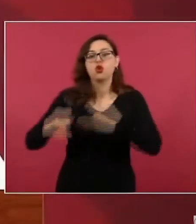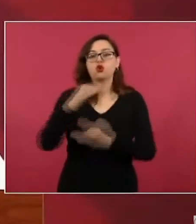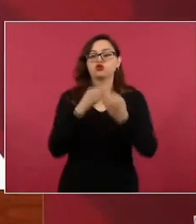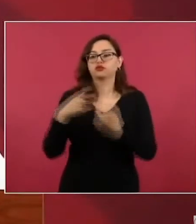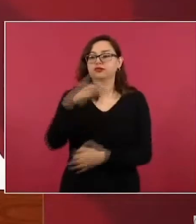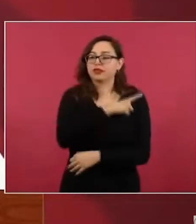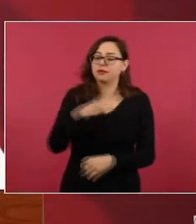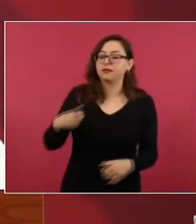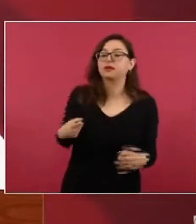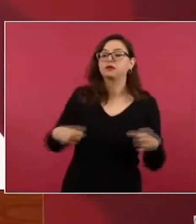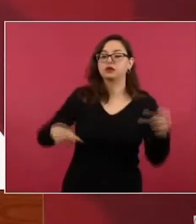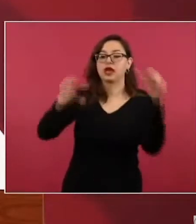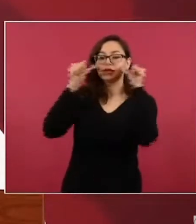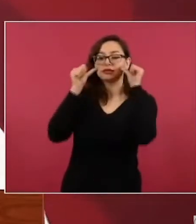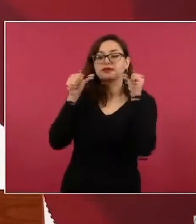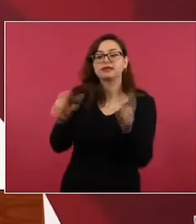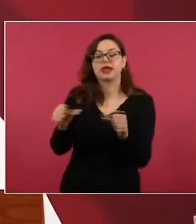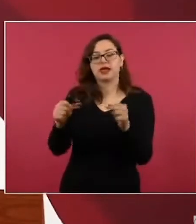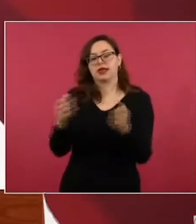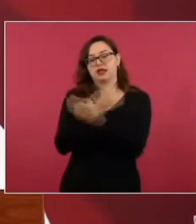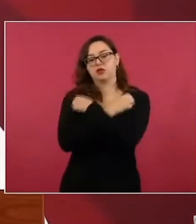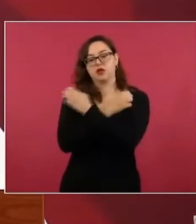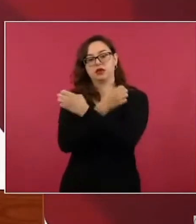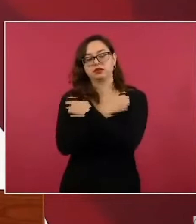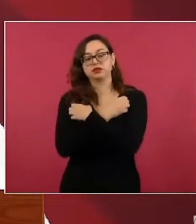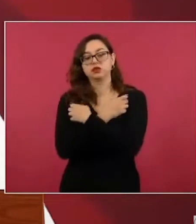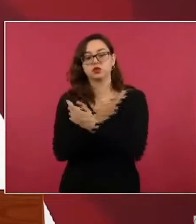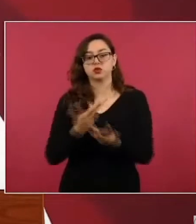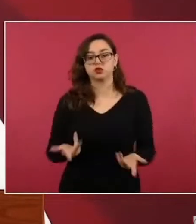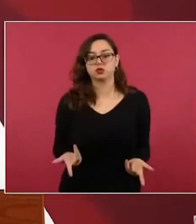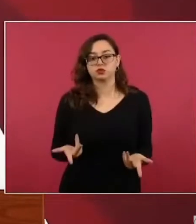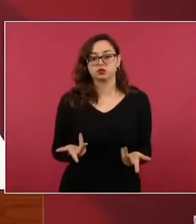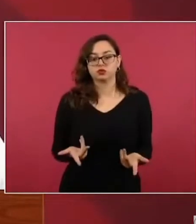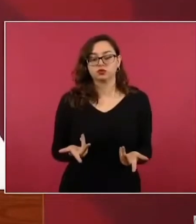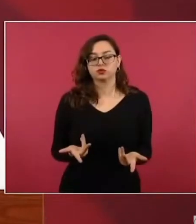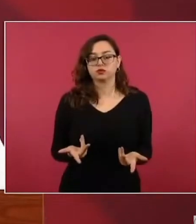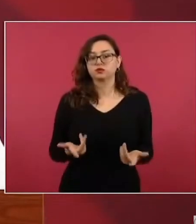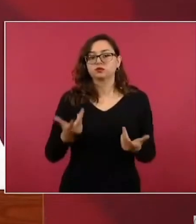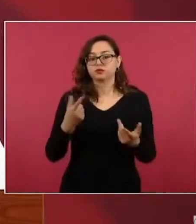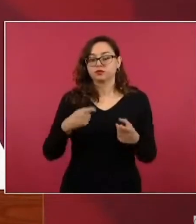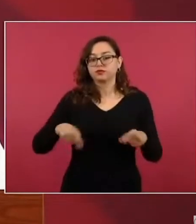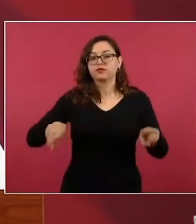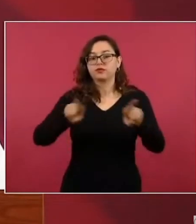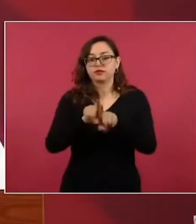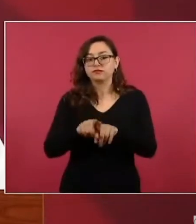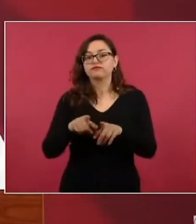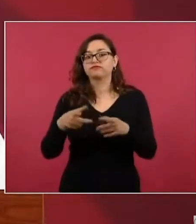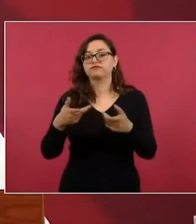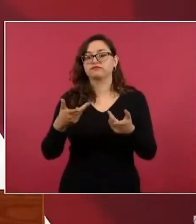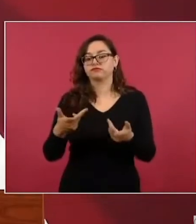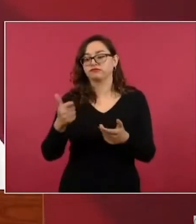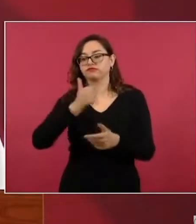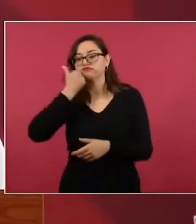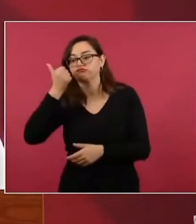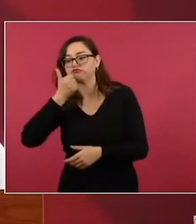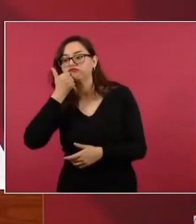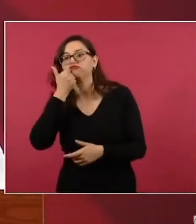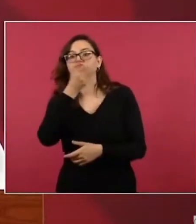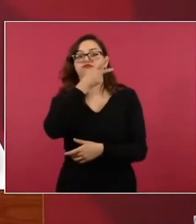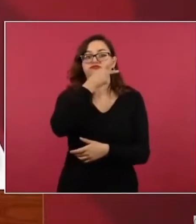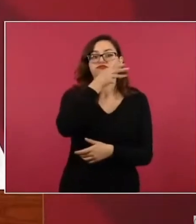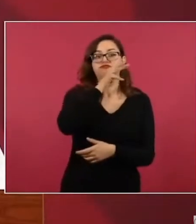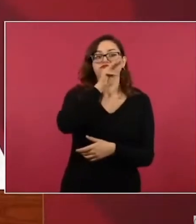manifestó la Secretaría de Educación Leticia Ramírez. La funcionaria añadió que en realidad la calificación aprobatoria no